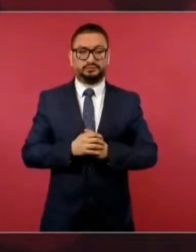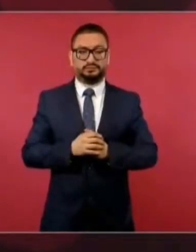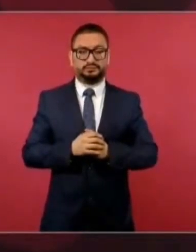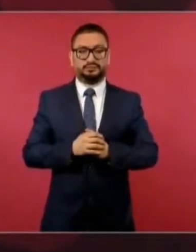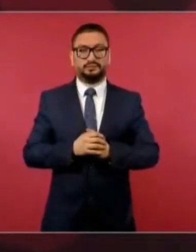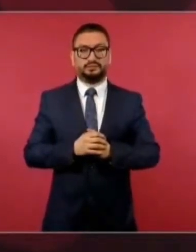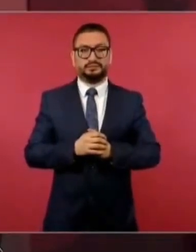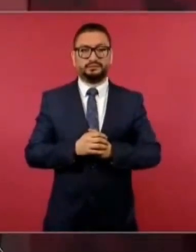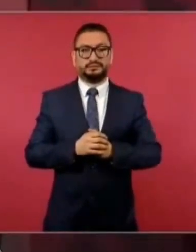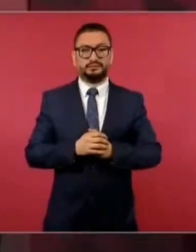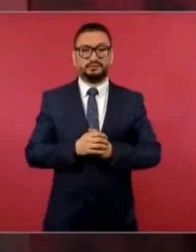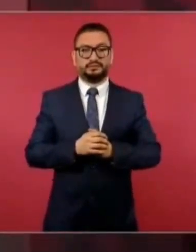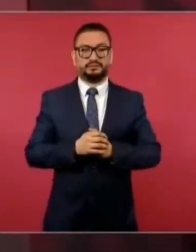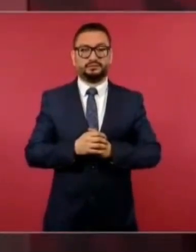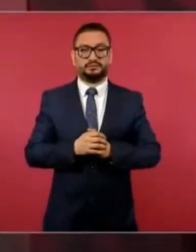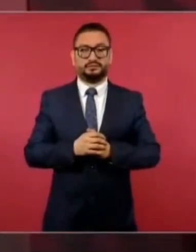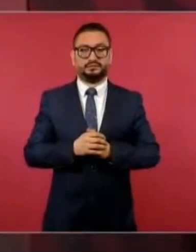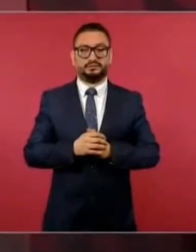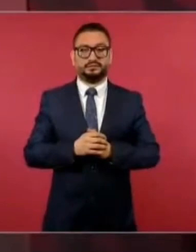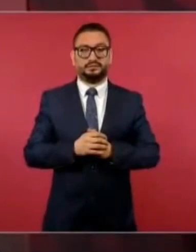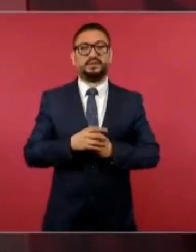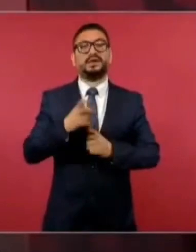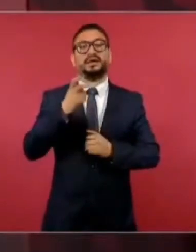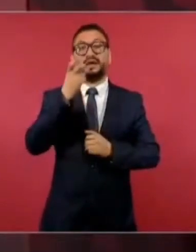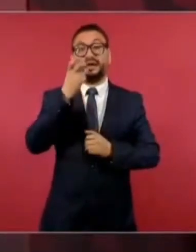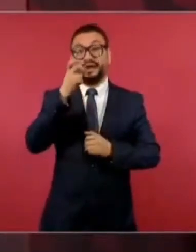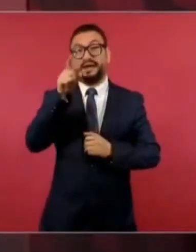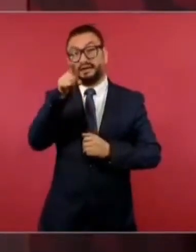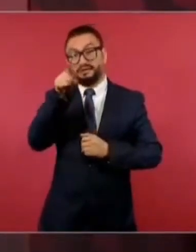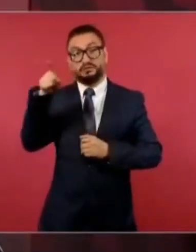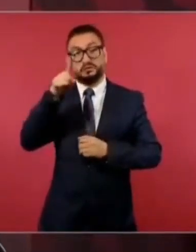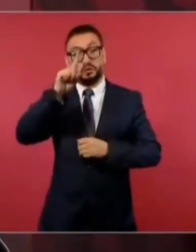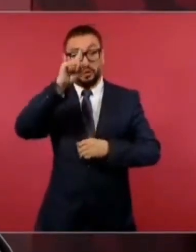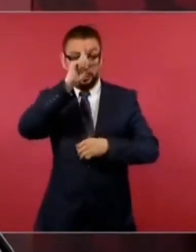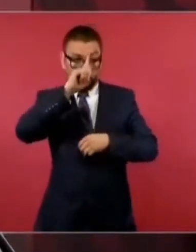Esto es lo que se recomienda